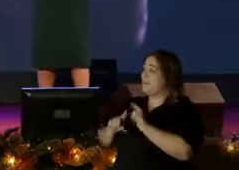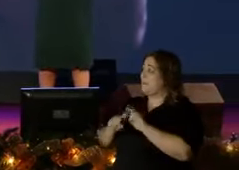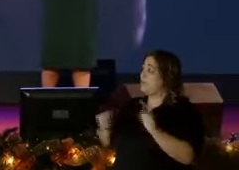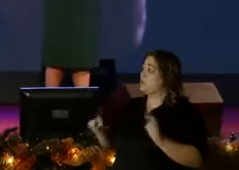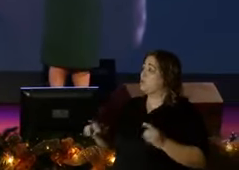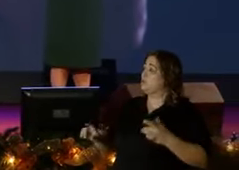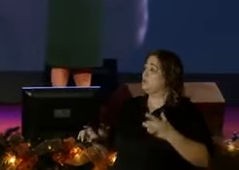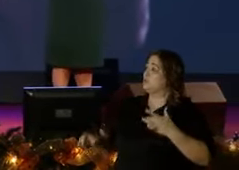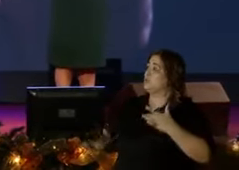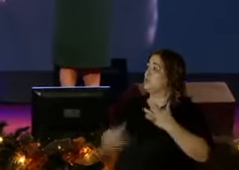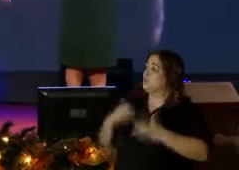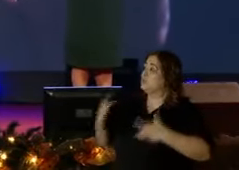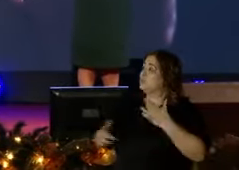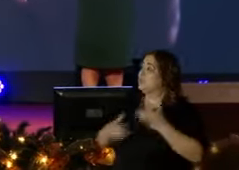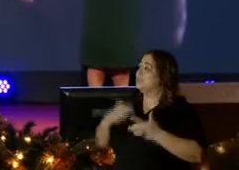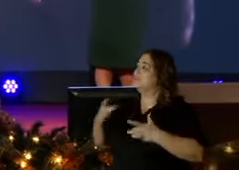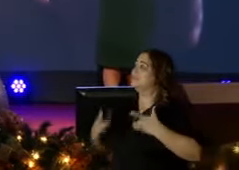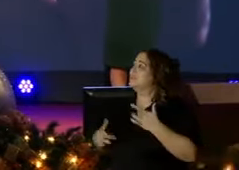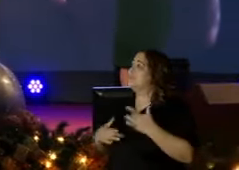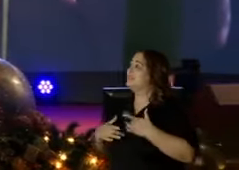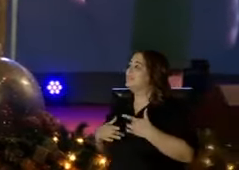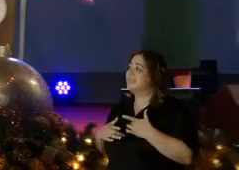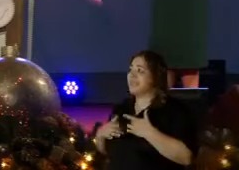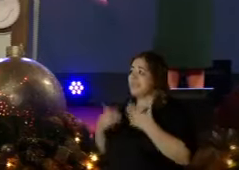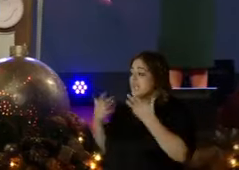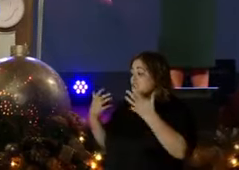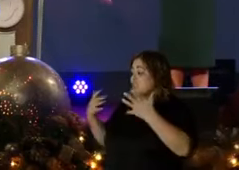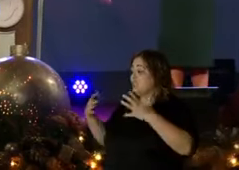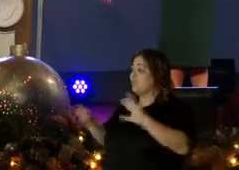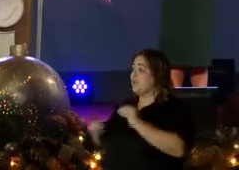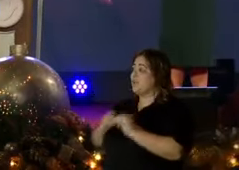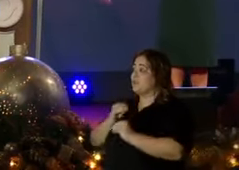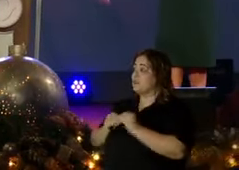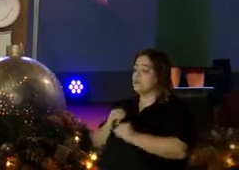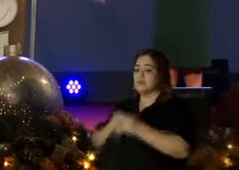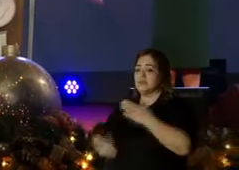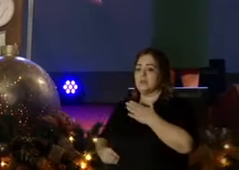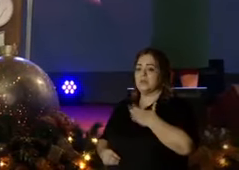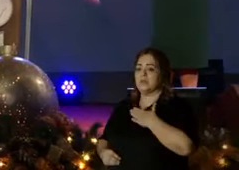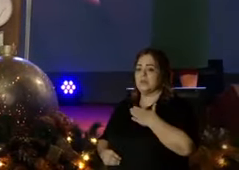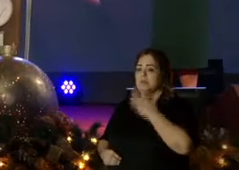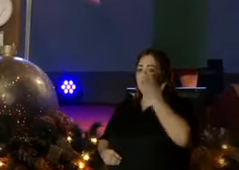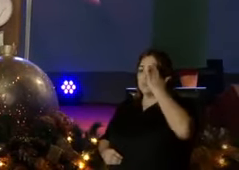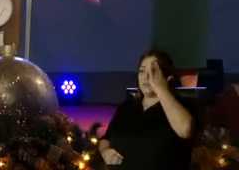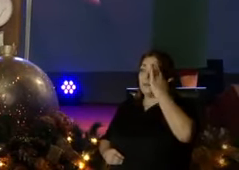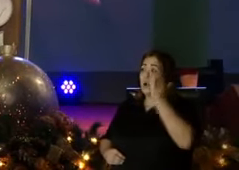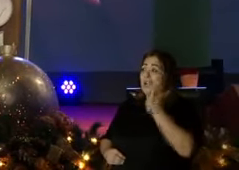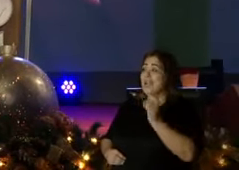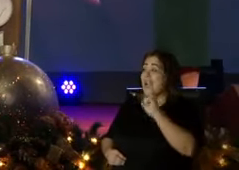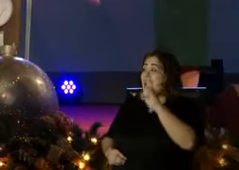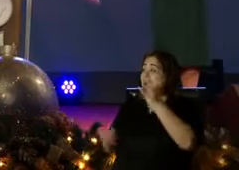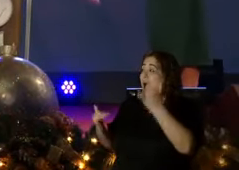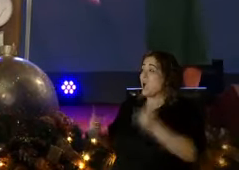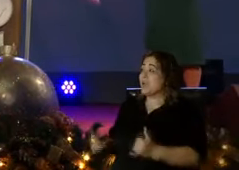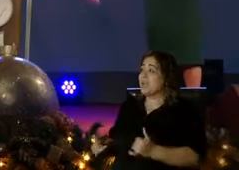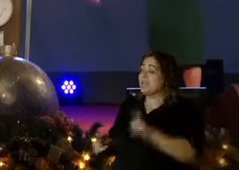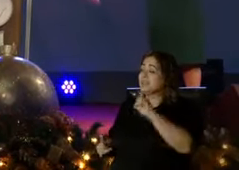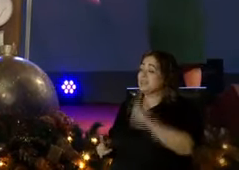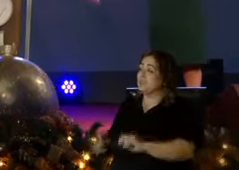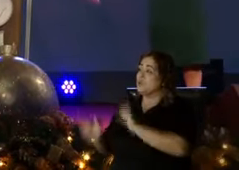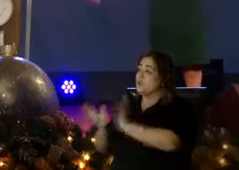Mas sentí que he sido sanada. Te llama el Señor. Ahora tengo que glorificar. El nombre